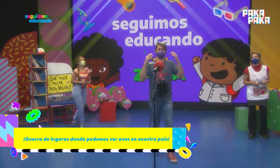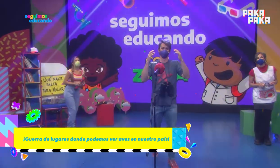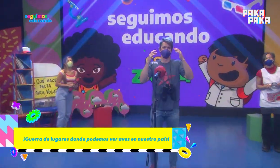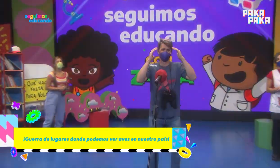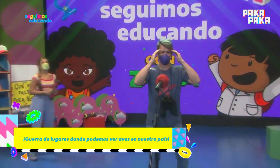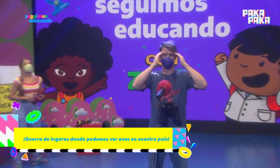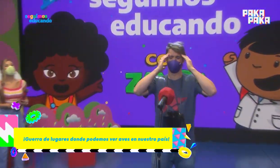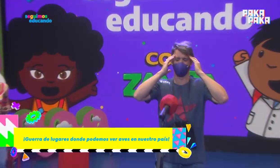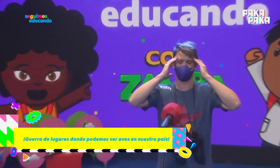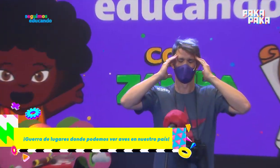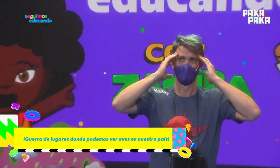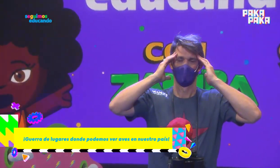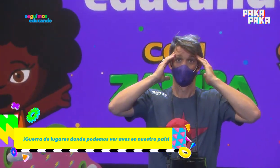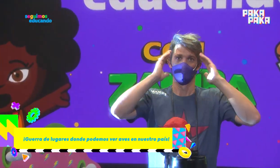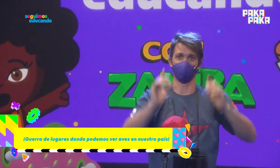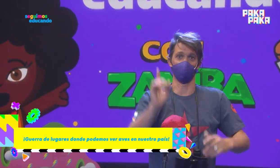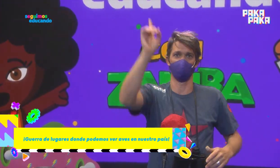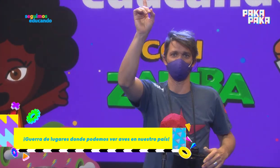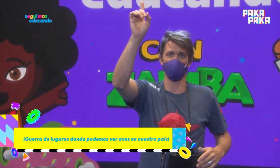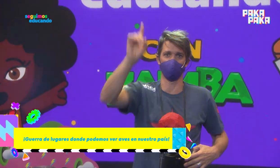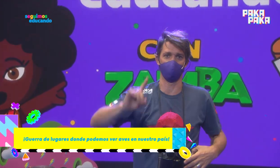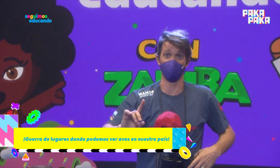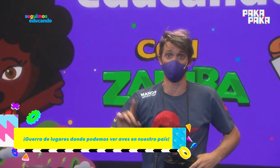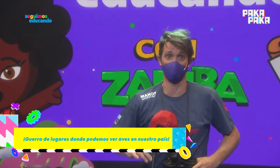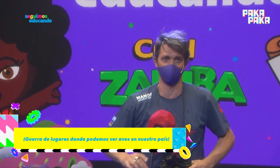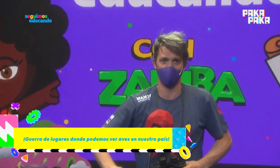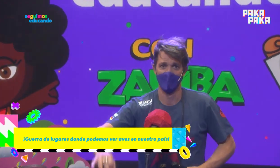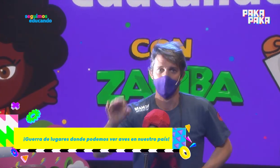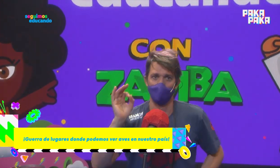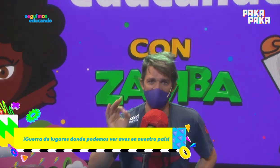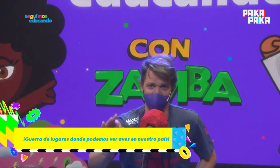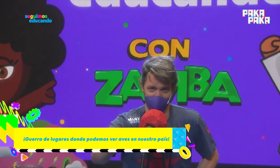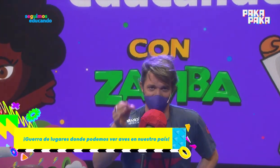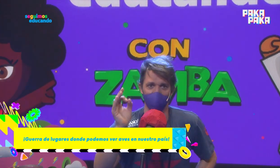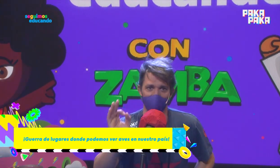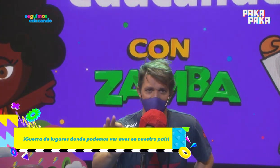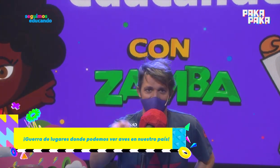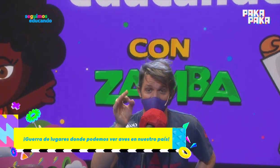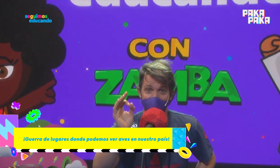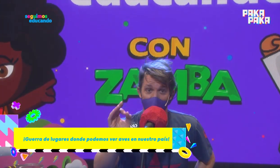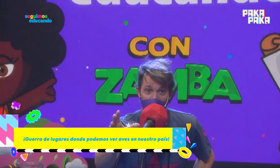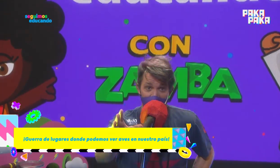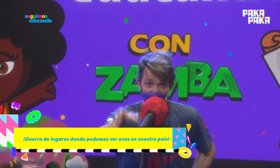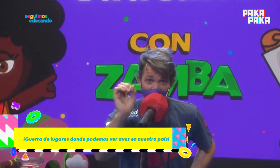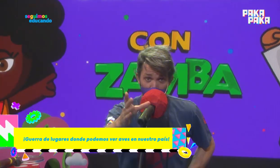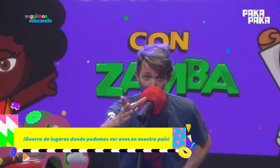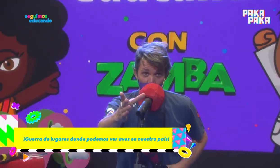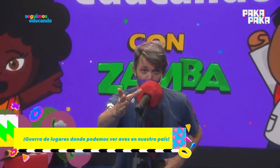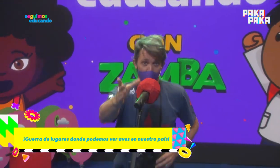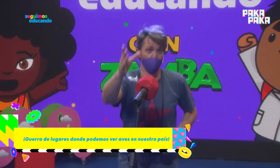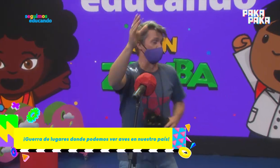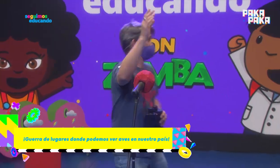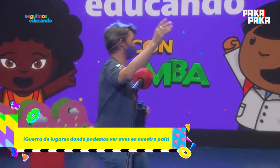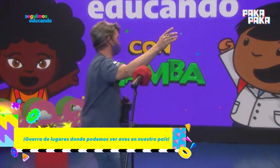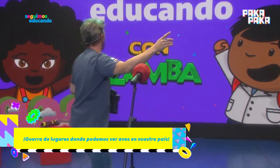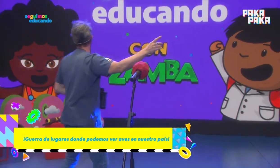Soplenme, por favor. Sí, vamos. Ya sé, me fui para arriba. Parque Nacional Calileguay de